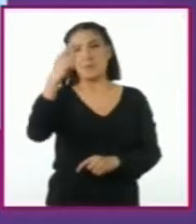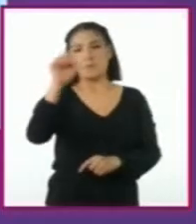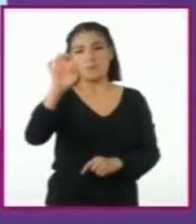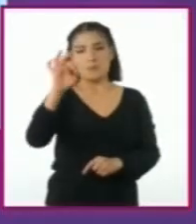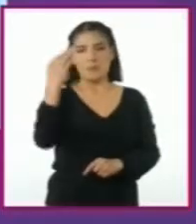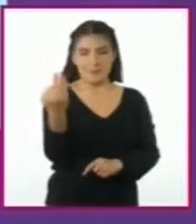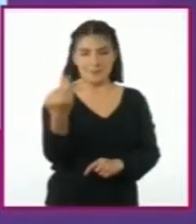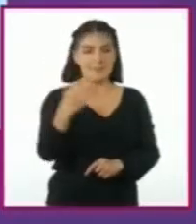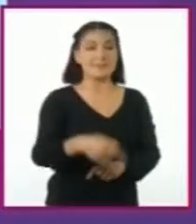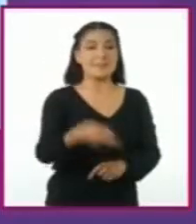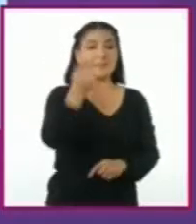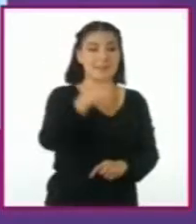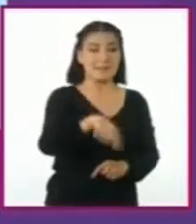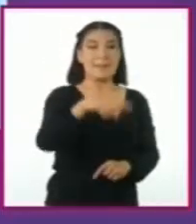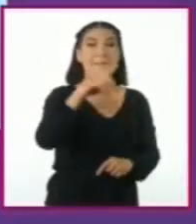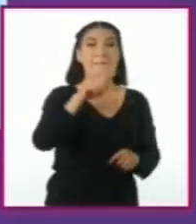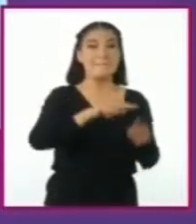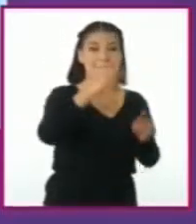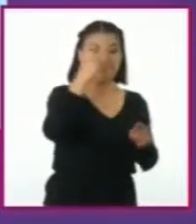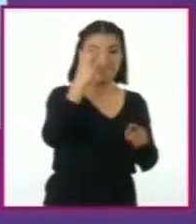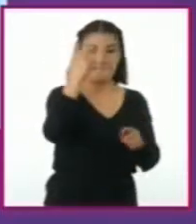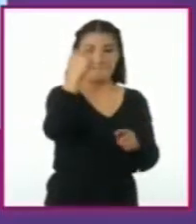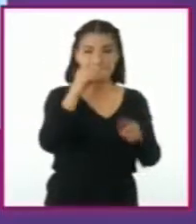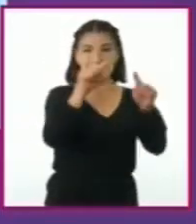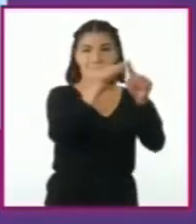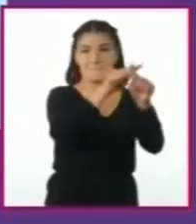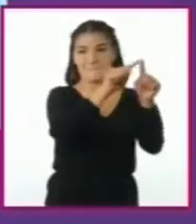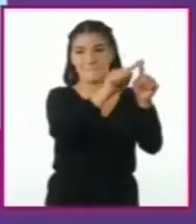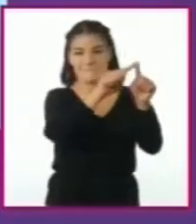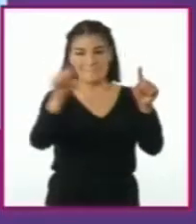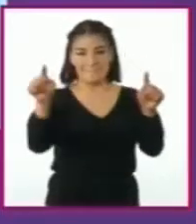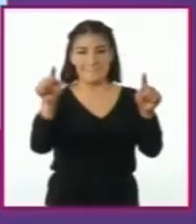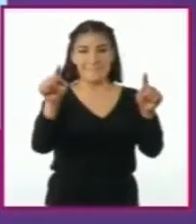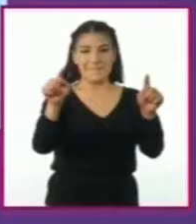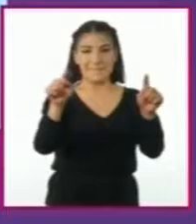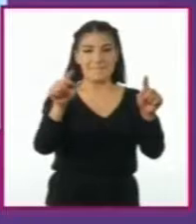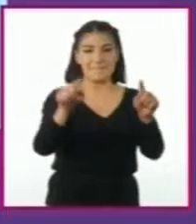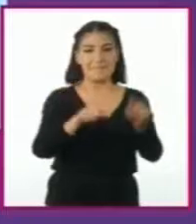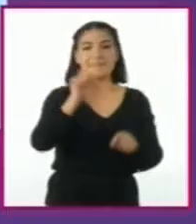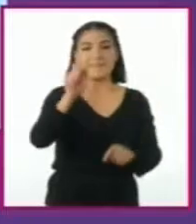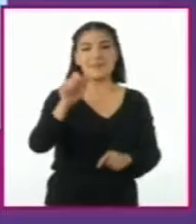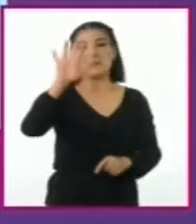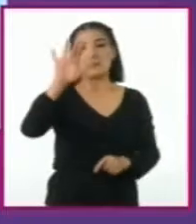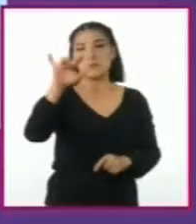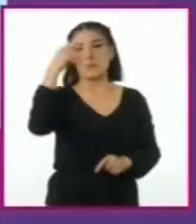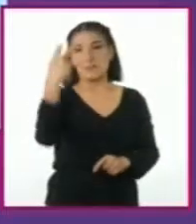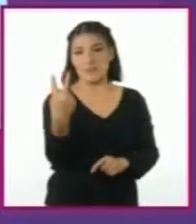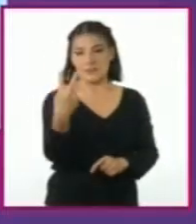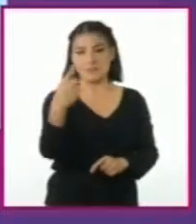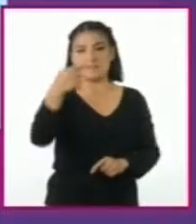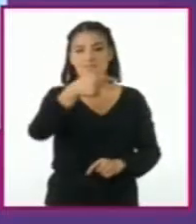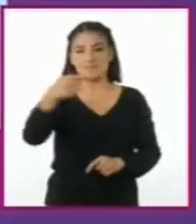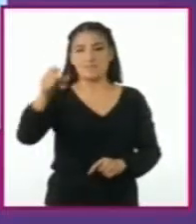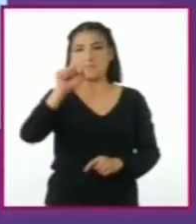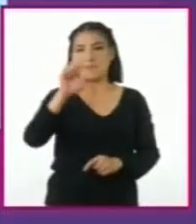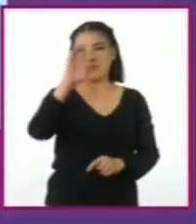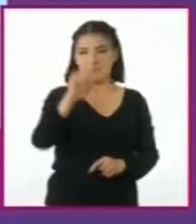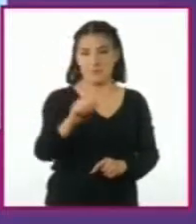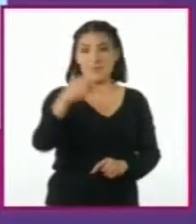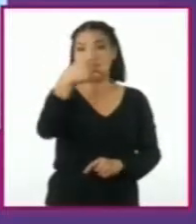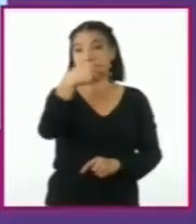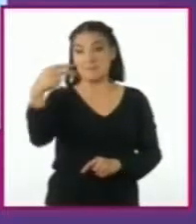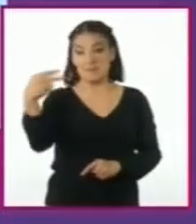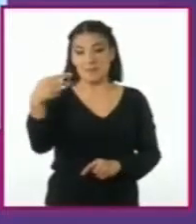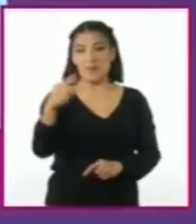el caso de la pantalla plana número 1, tenemos un cociente de 52 sobre 29, lo que nos